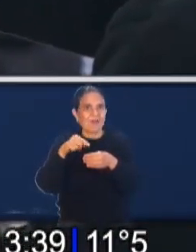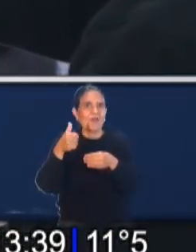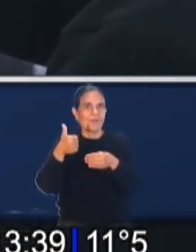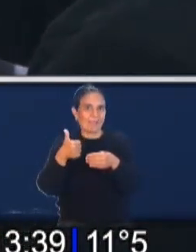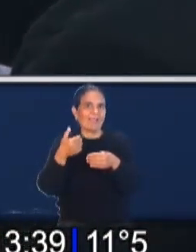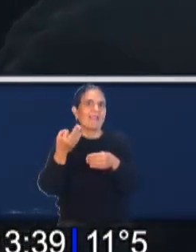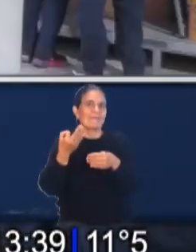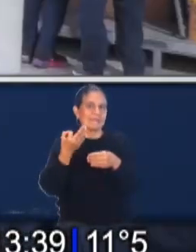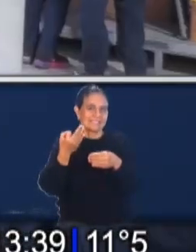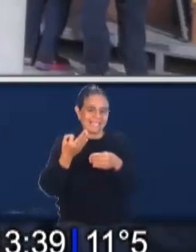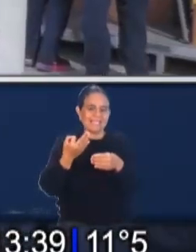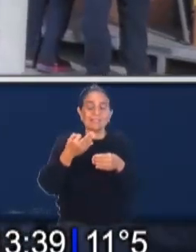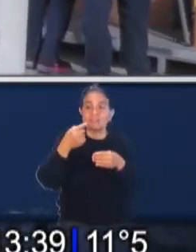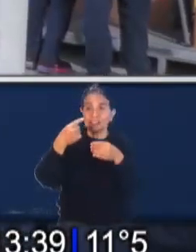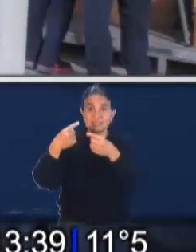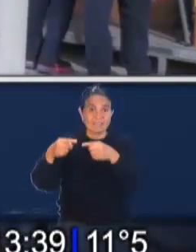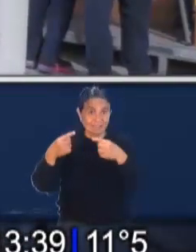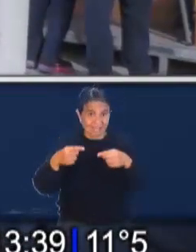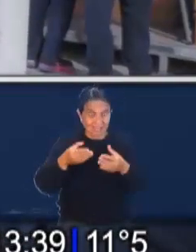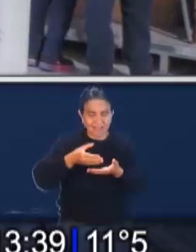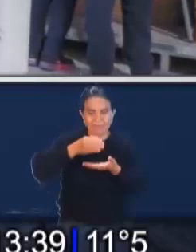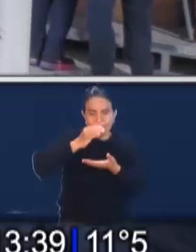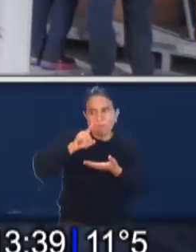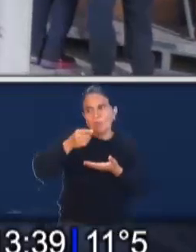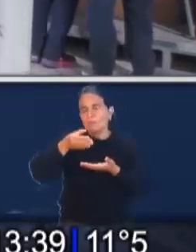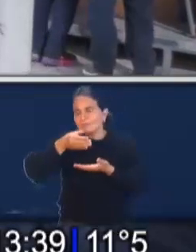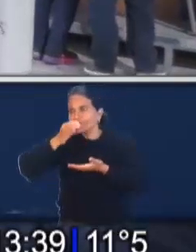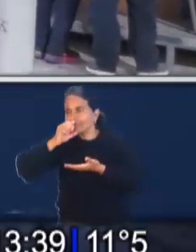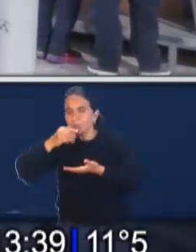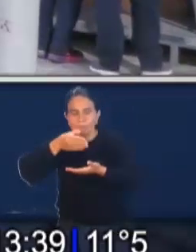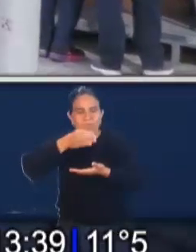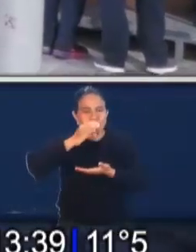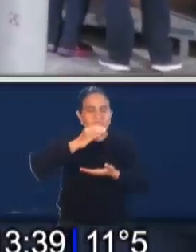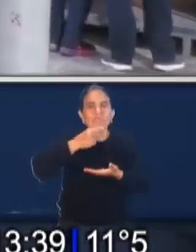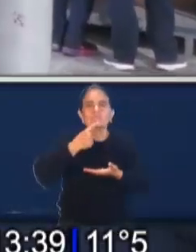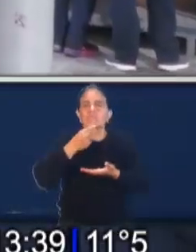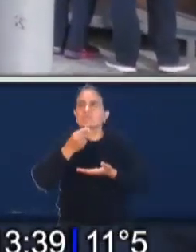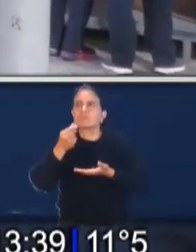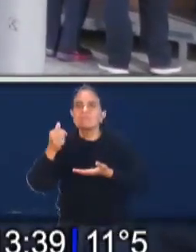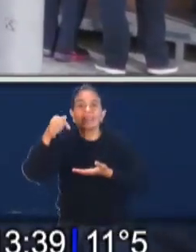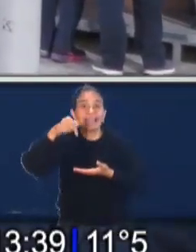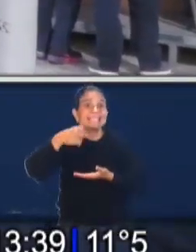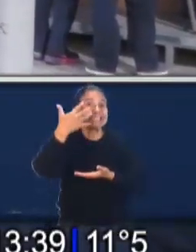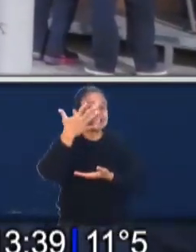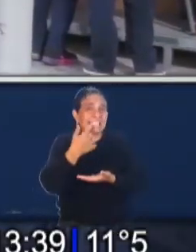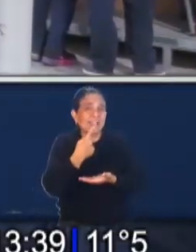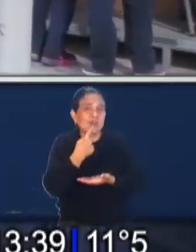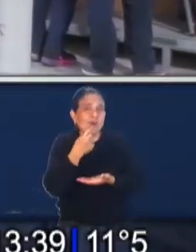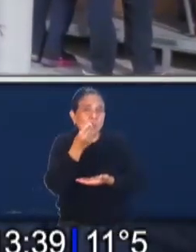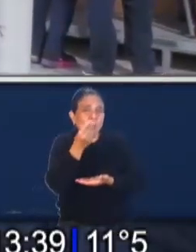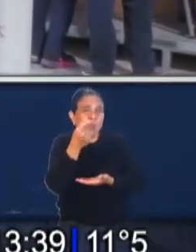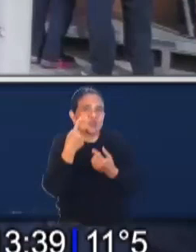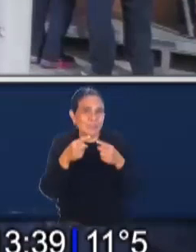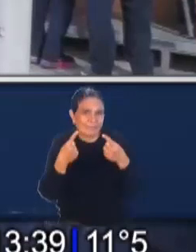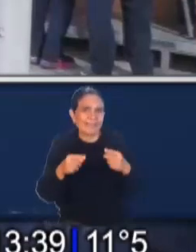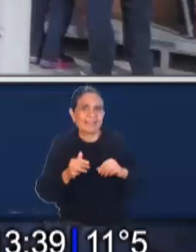obteniendo distintos tipos de IPA, así que acá vamos a tener al menos 5 variedades de IPA para venir, degustar, probar y disfrutar.